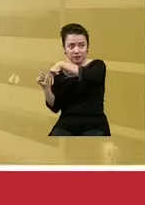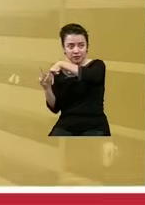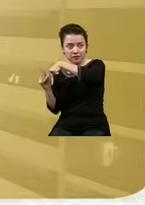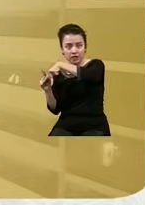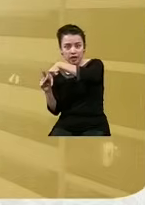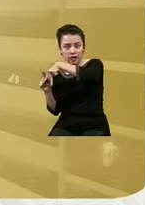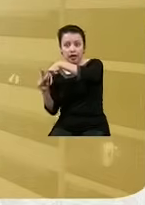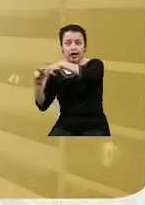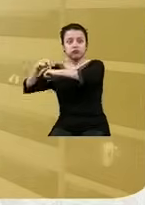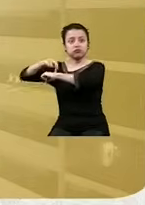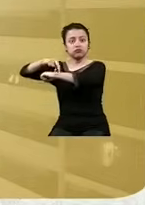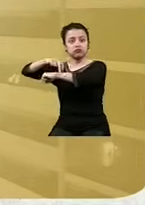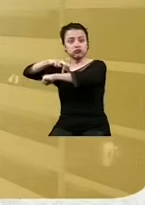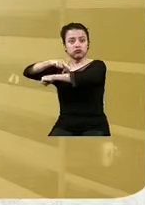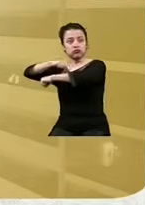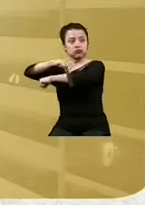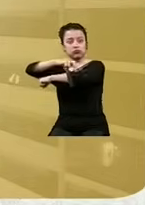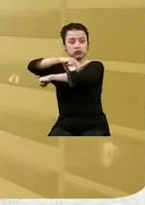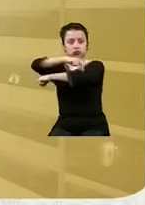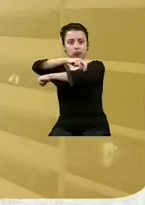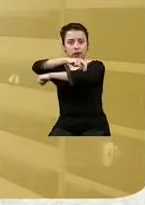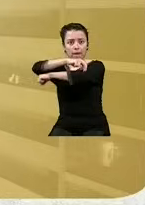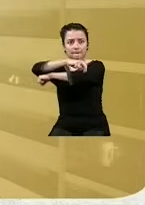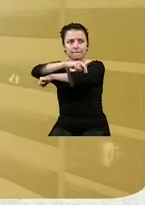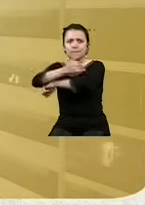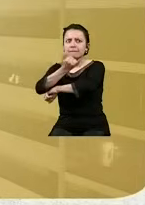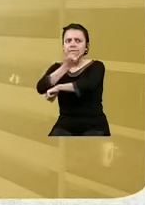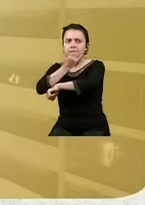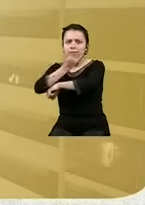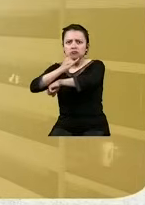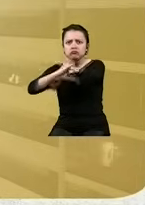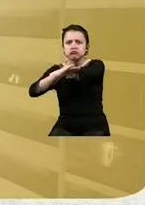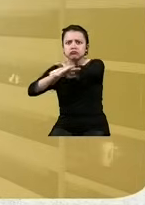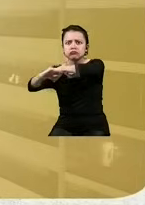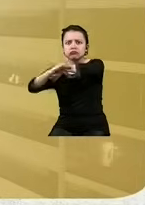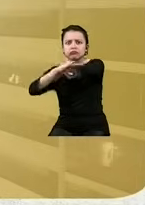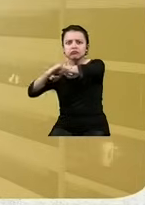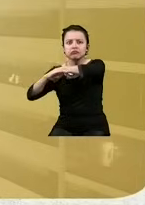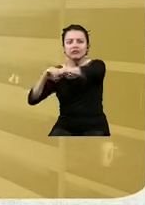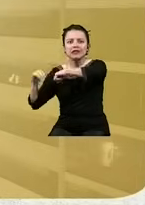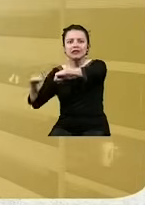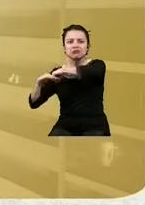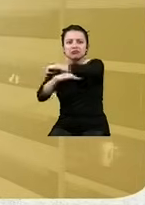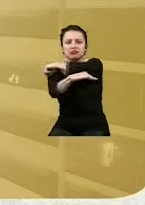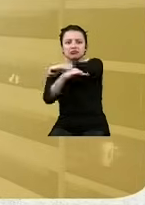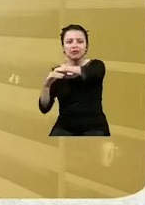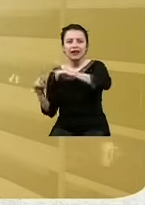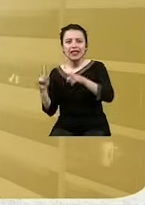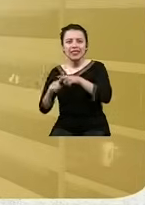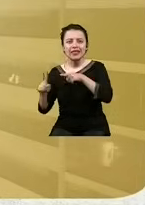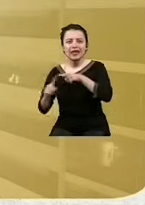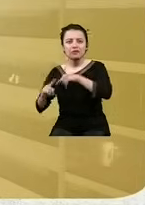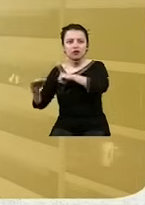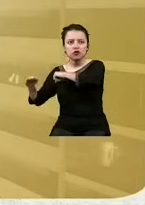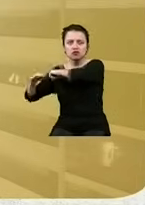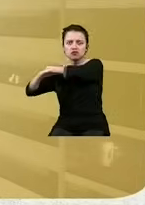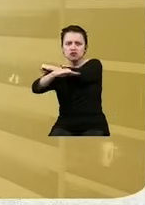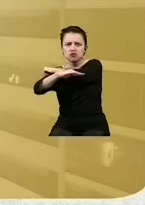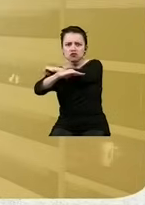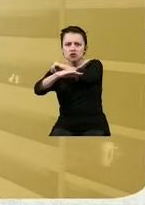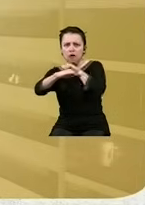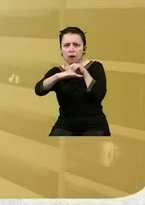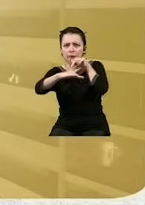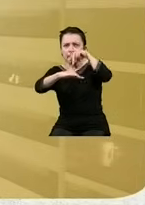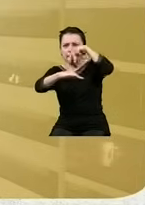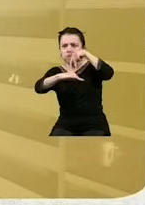tampoco. Después de eso se va. No lo puedo creer. Y se tira encima del techo del bus, sí, de Transmilenio. Como, o sea, si fuera sigue poco la travesía